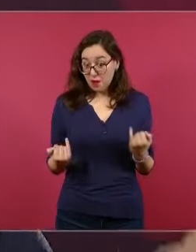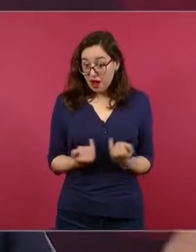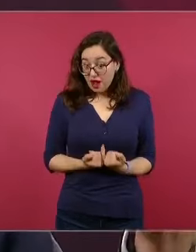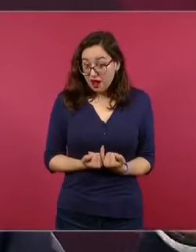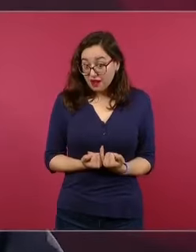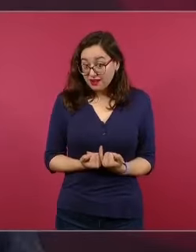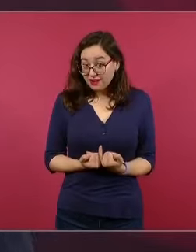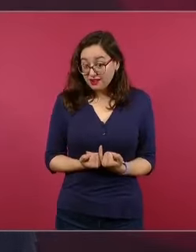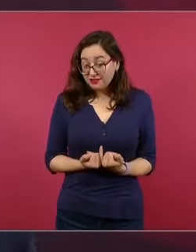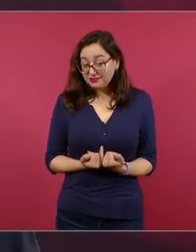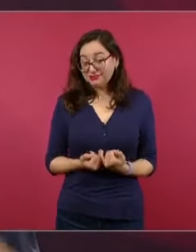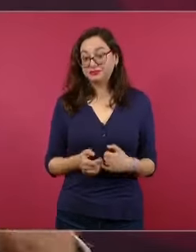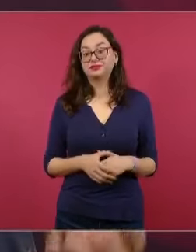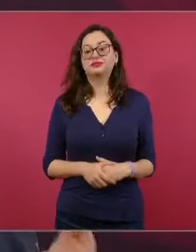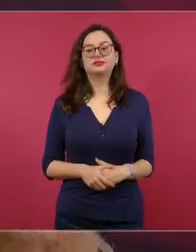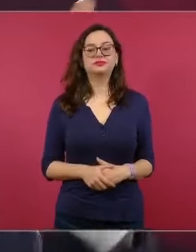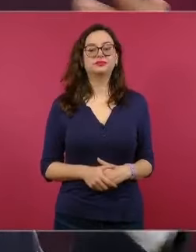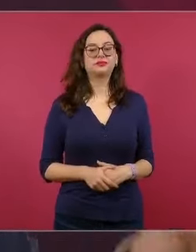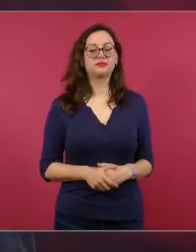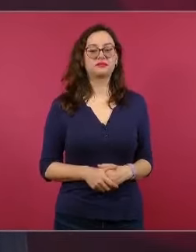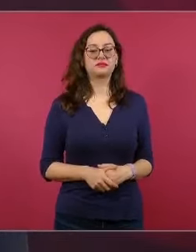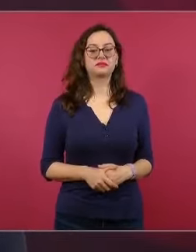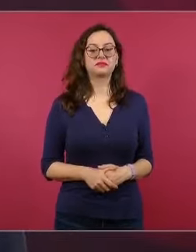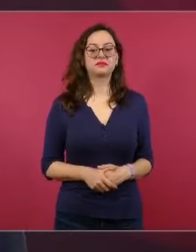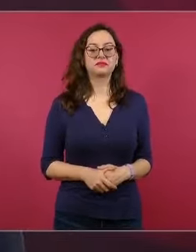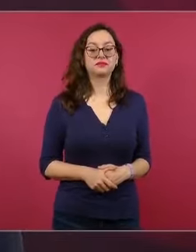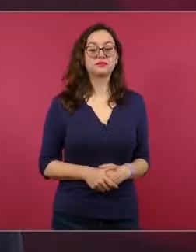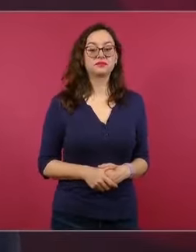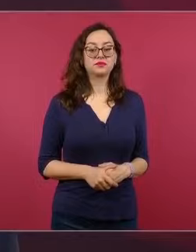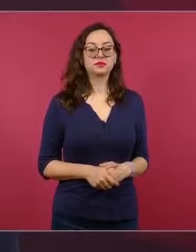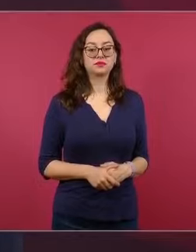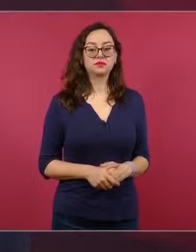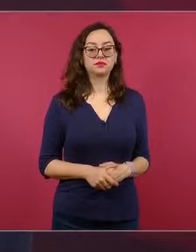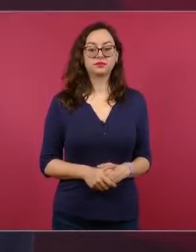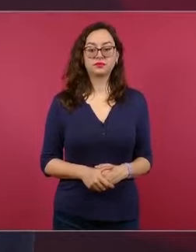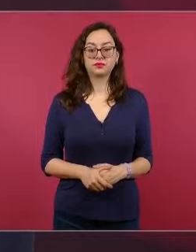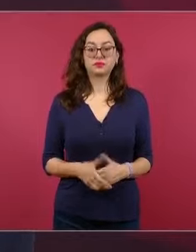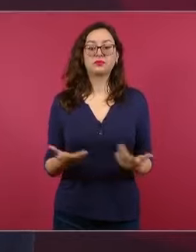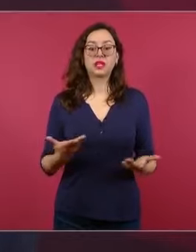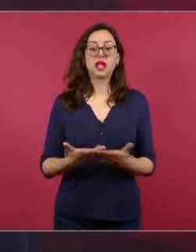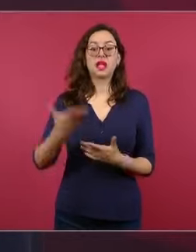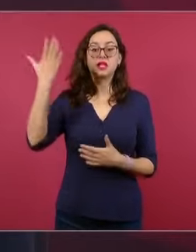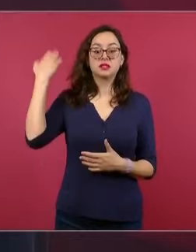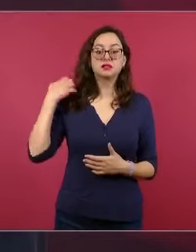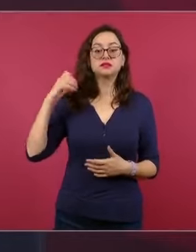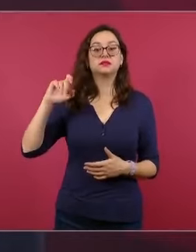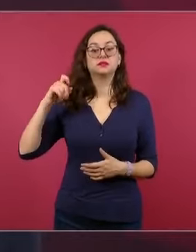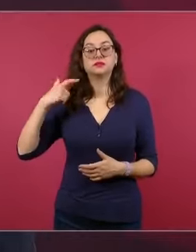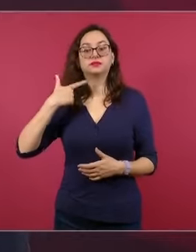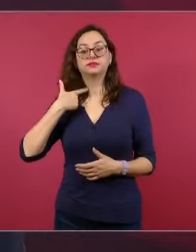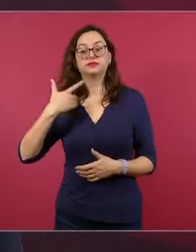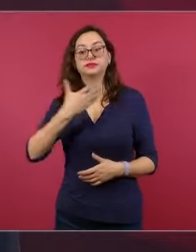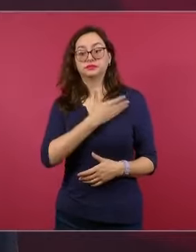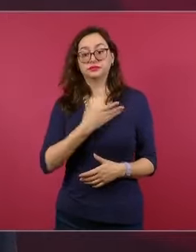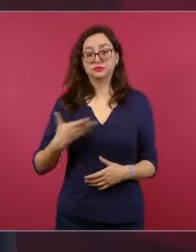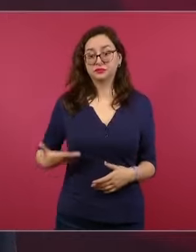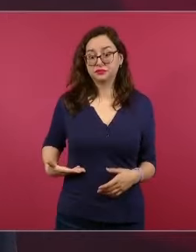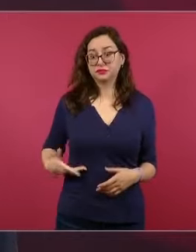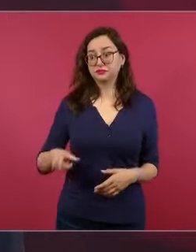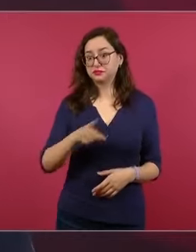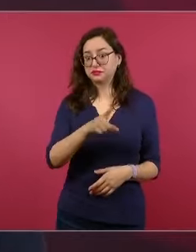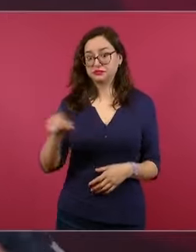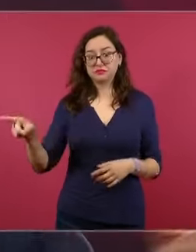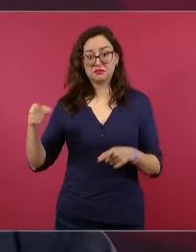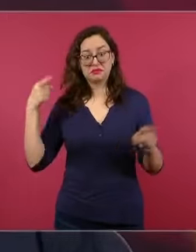insultaban a Licenciado Peña Nieto a los anteriores presidentes pues no